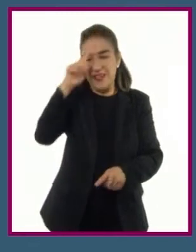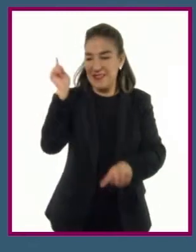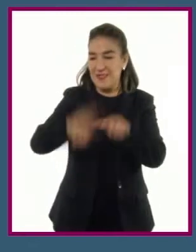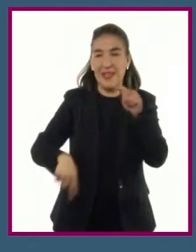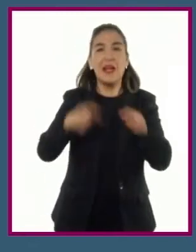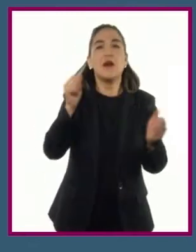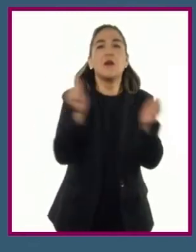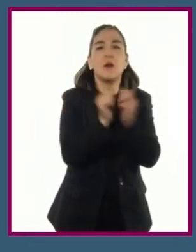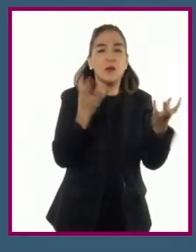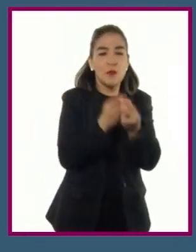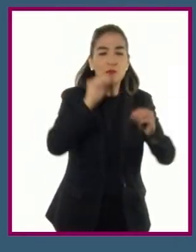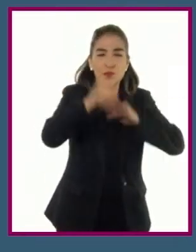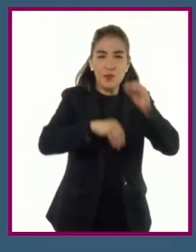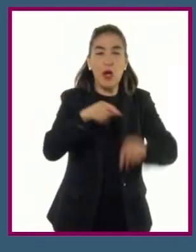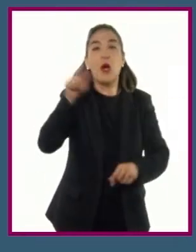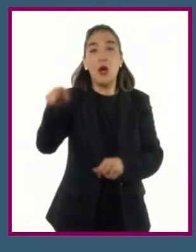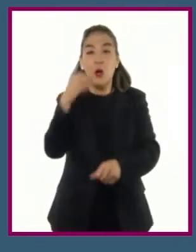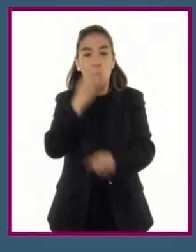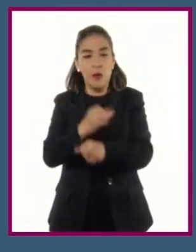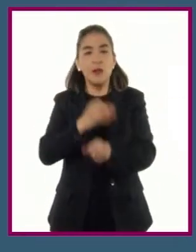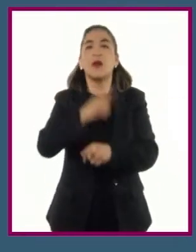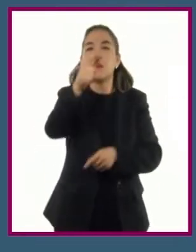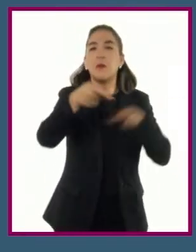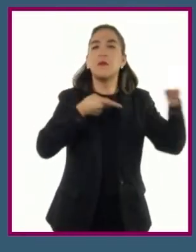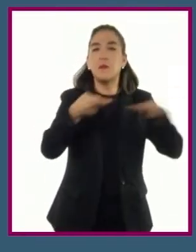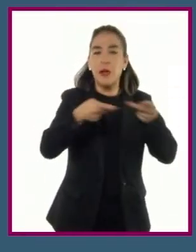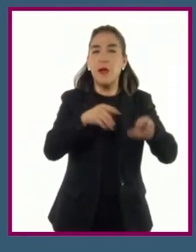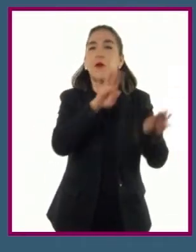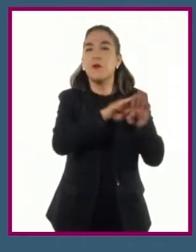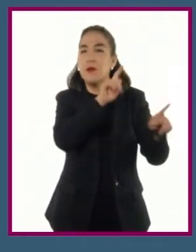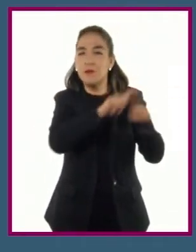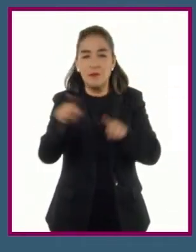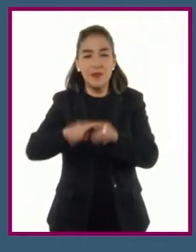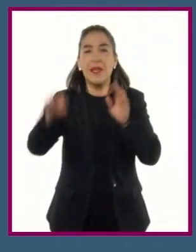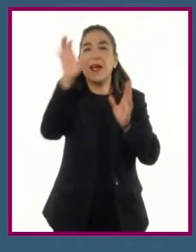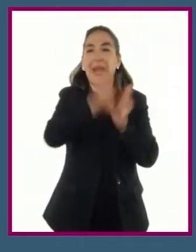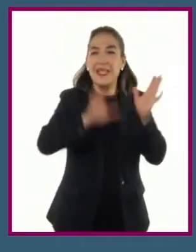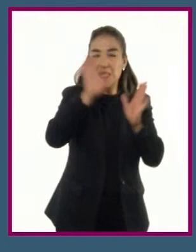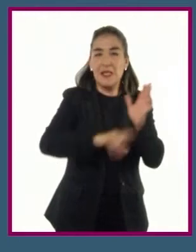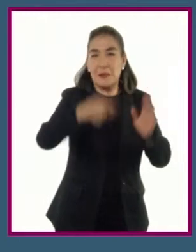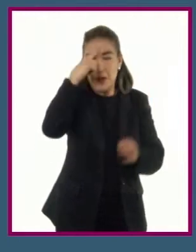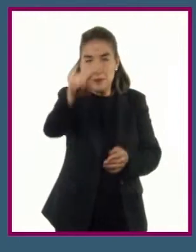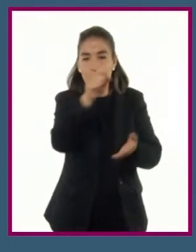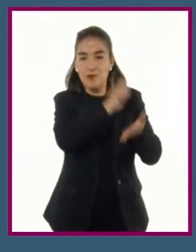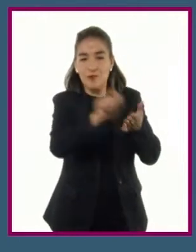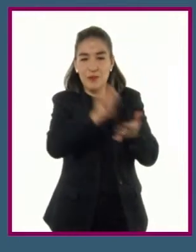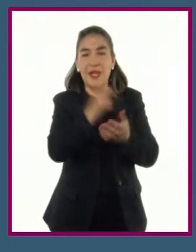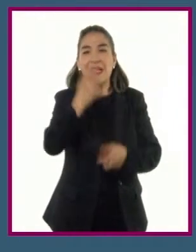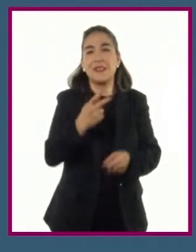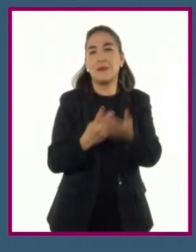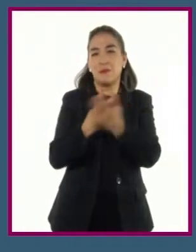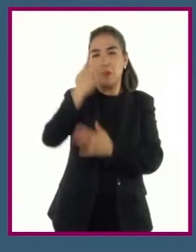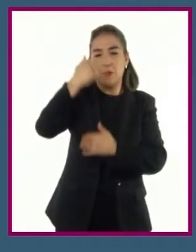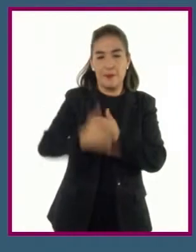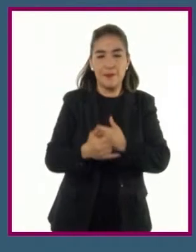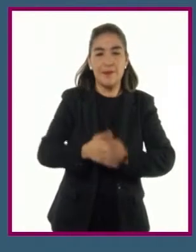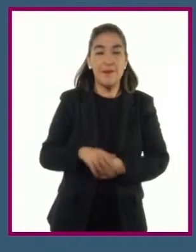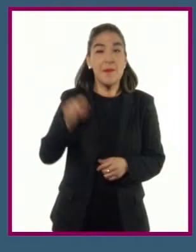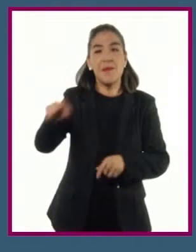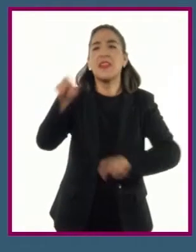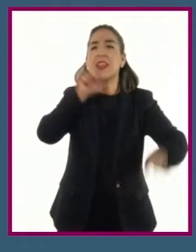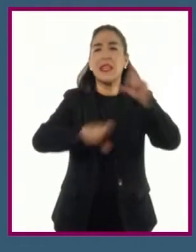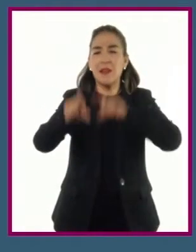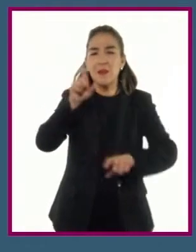lo planeado en su cronograma de actividades y analizarán los resultados obtenidos de su proyecto. Mientras la química